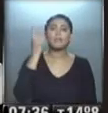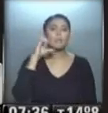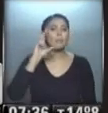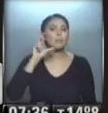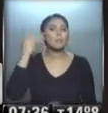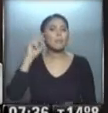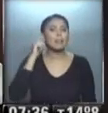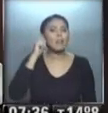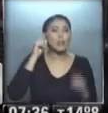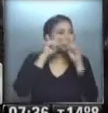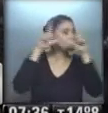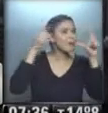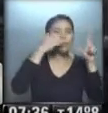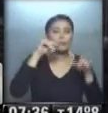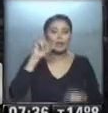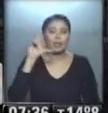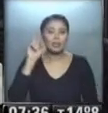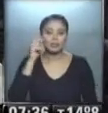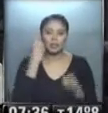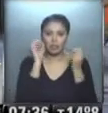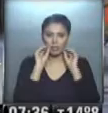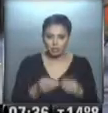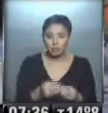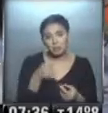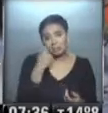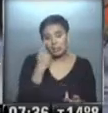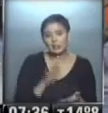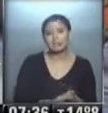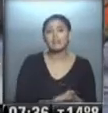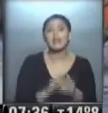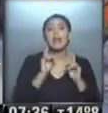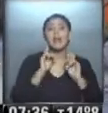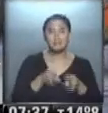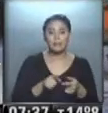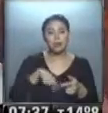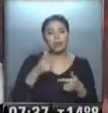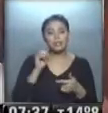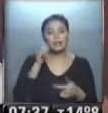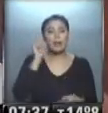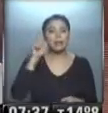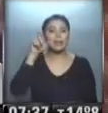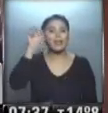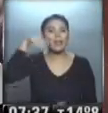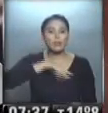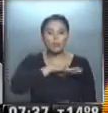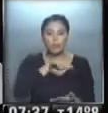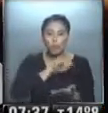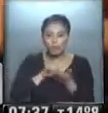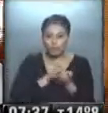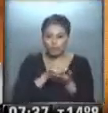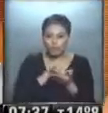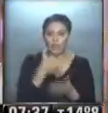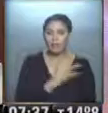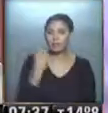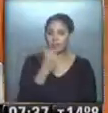30. Atractiva, bien filmada, interesante, Los Quiero a Todos. Hablando de cosas interesantes, Abril en Nueva York marca el debut como director